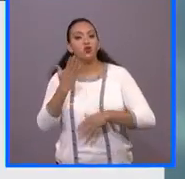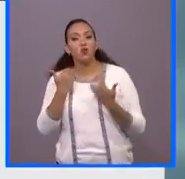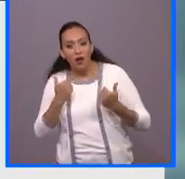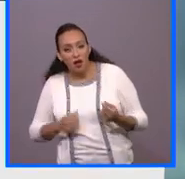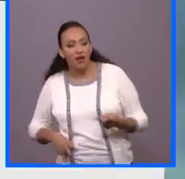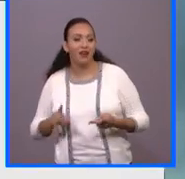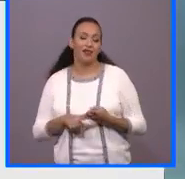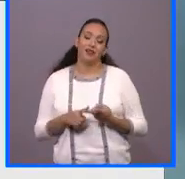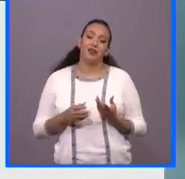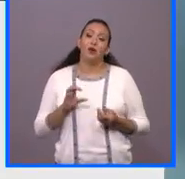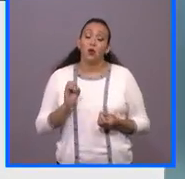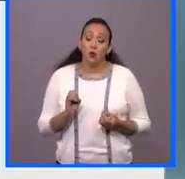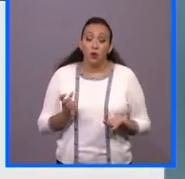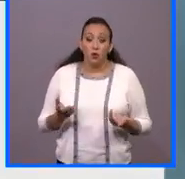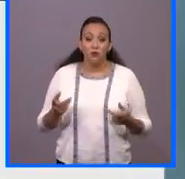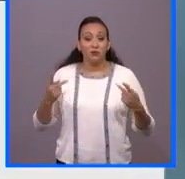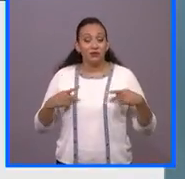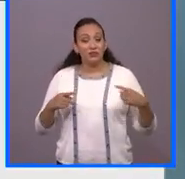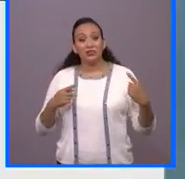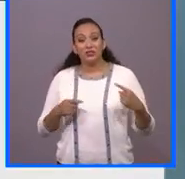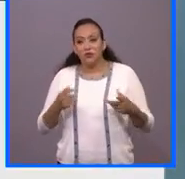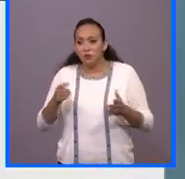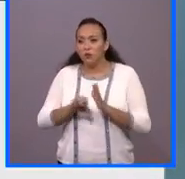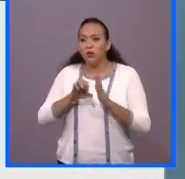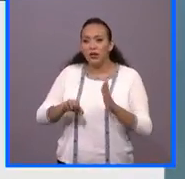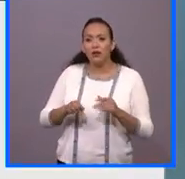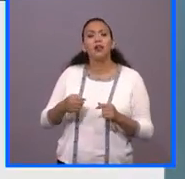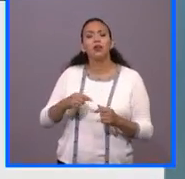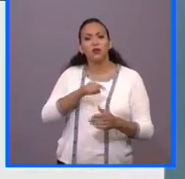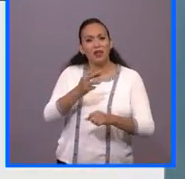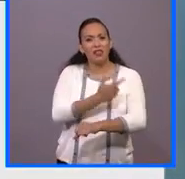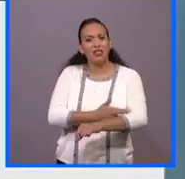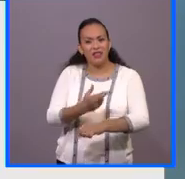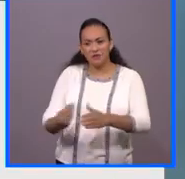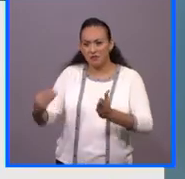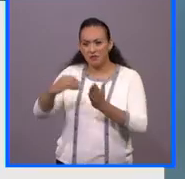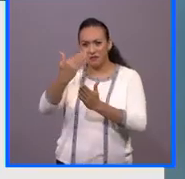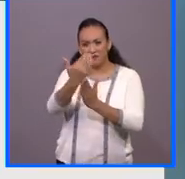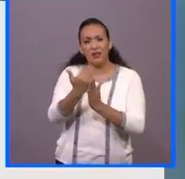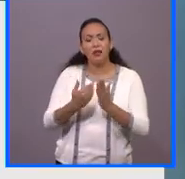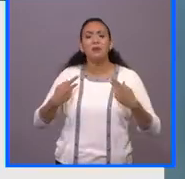mexicana, la imposición incluso de plazos procesales estandarizados